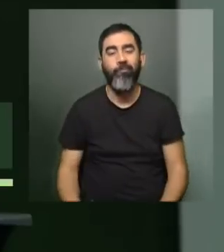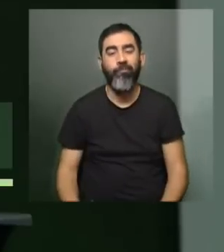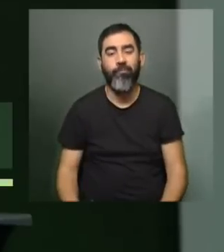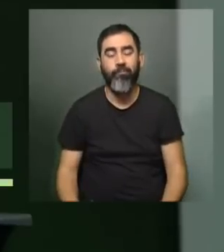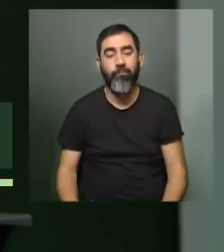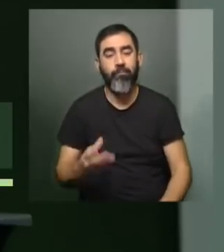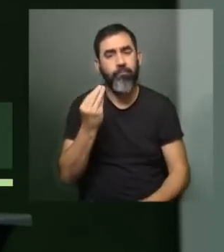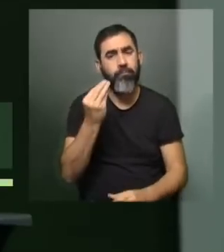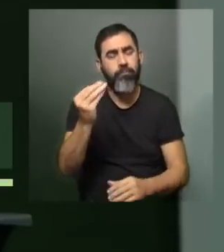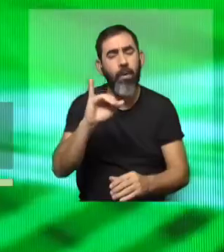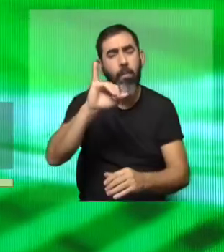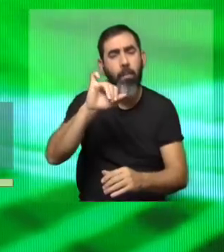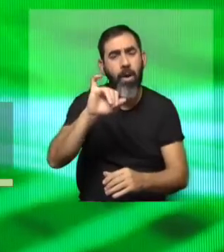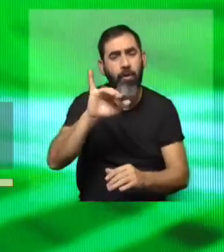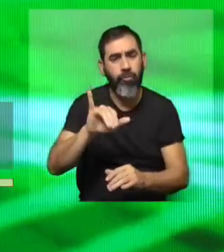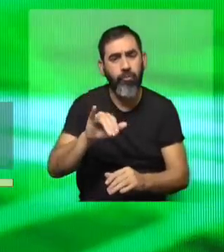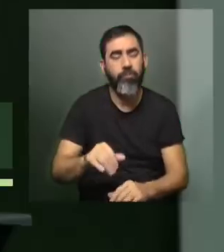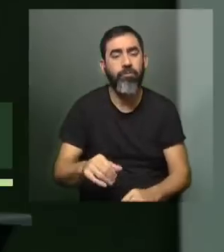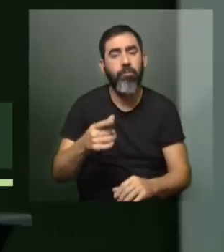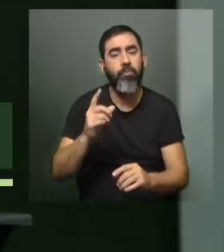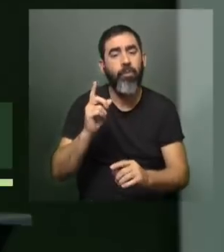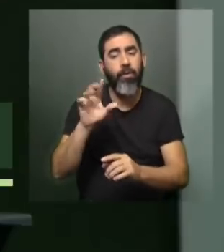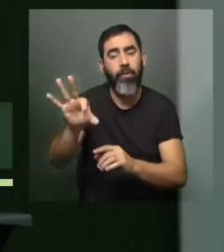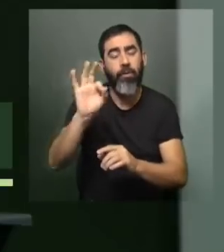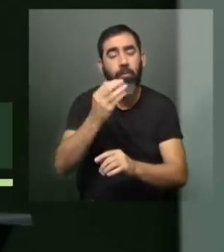asumiste en mayo Matías exactamente